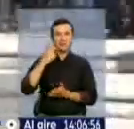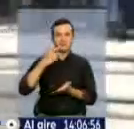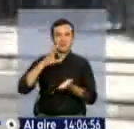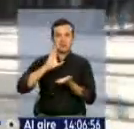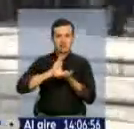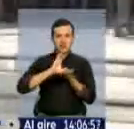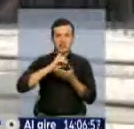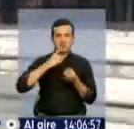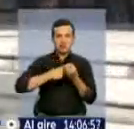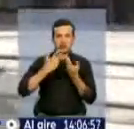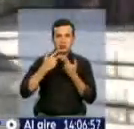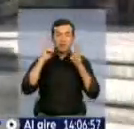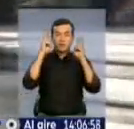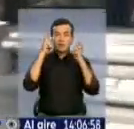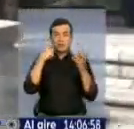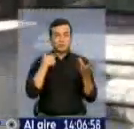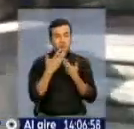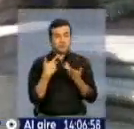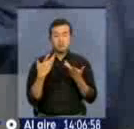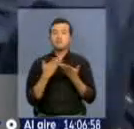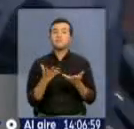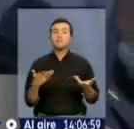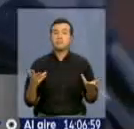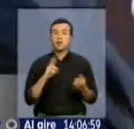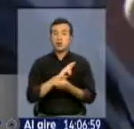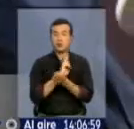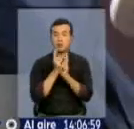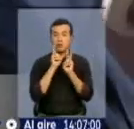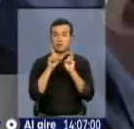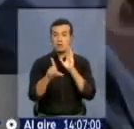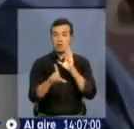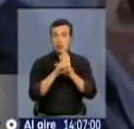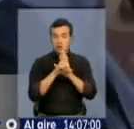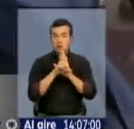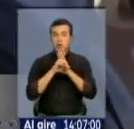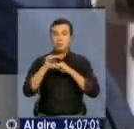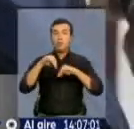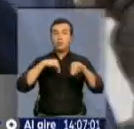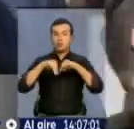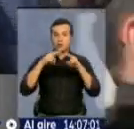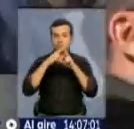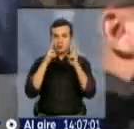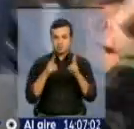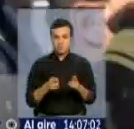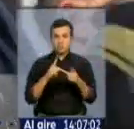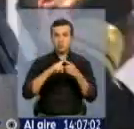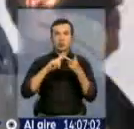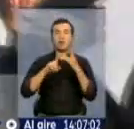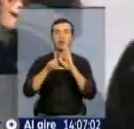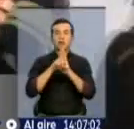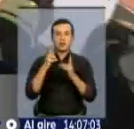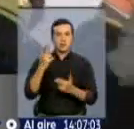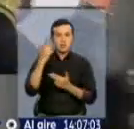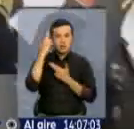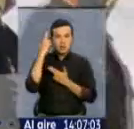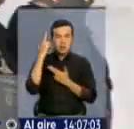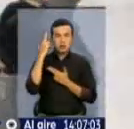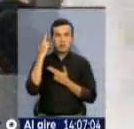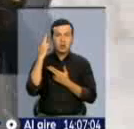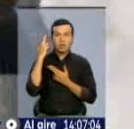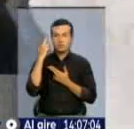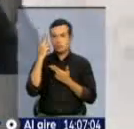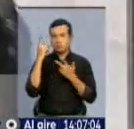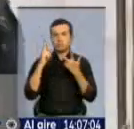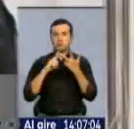se informó, entre los temas tratados estaban las reformas a la Ley Orgánica de Movilidad Humana, la Ley de Armas, Municiones y